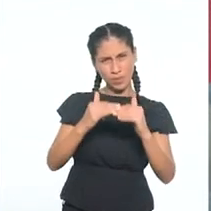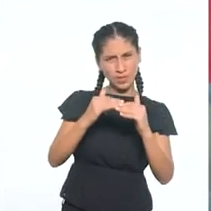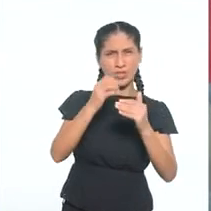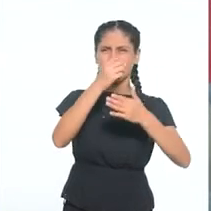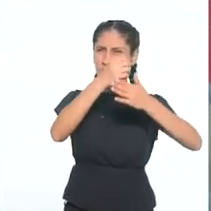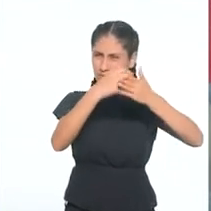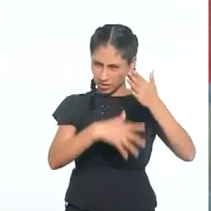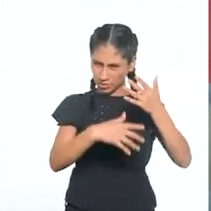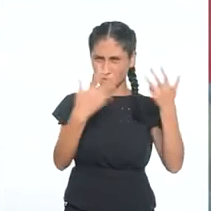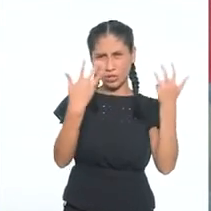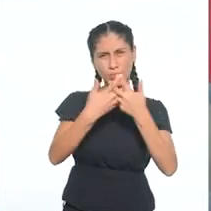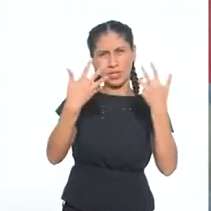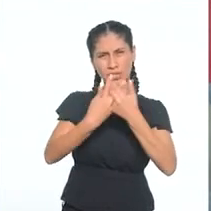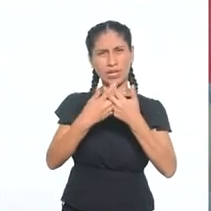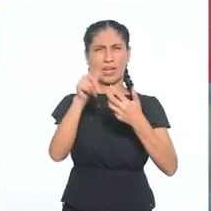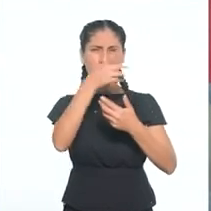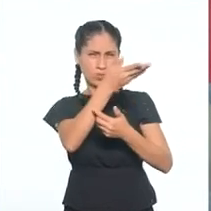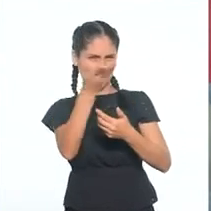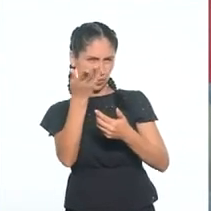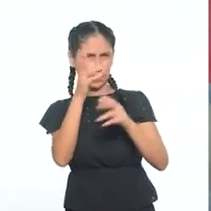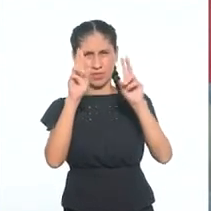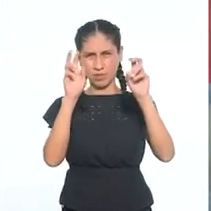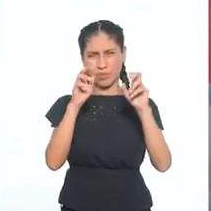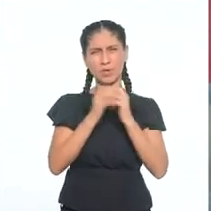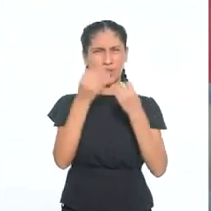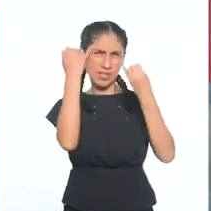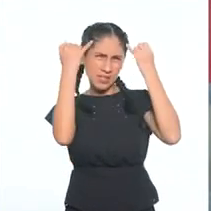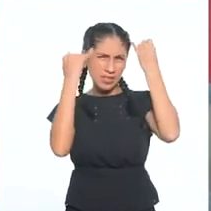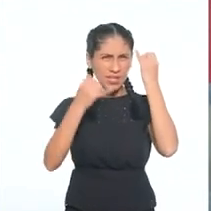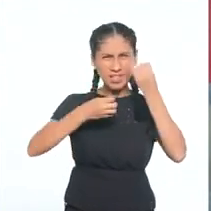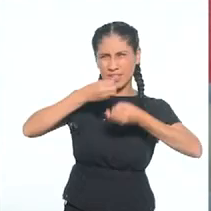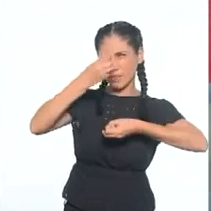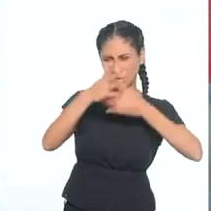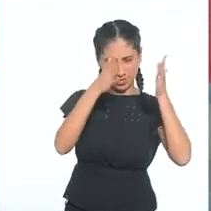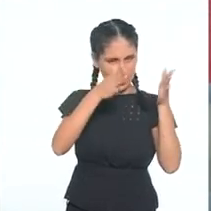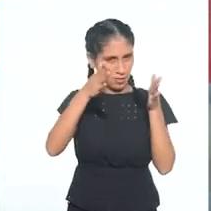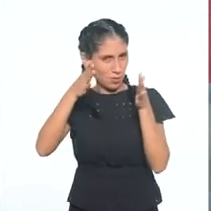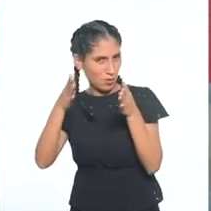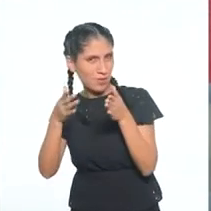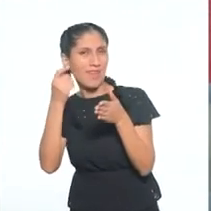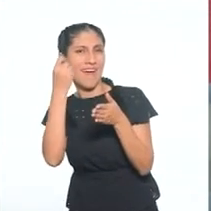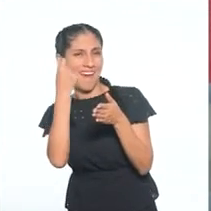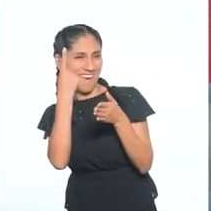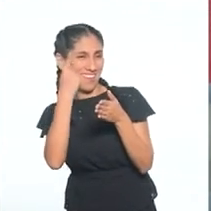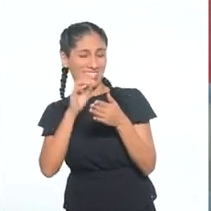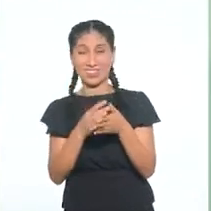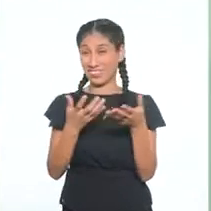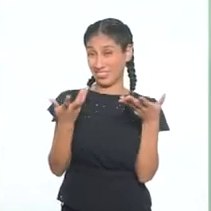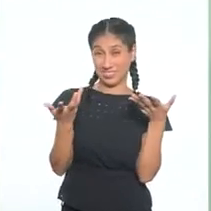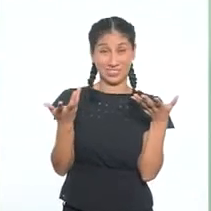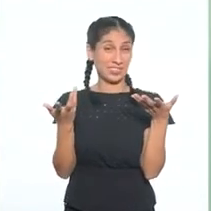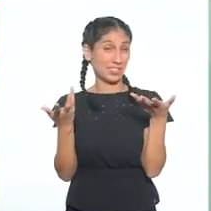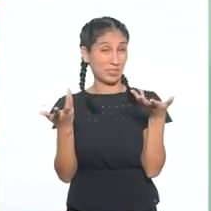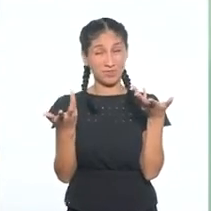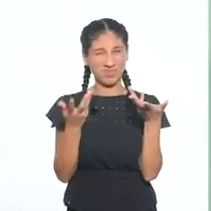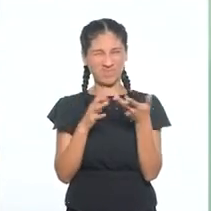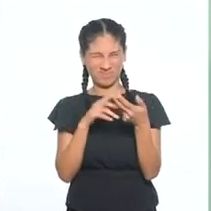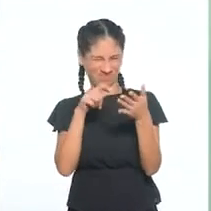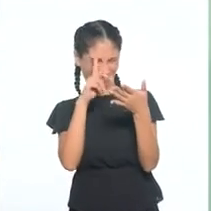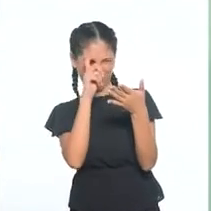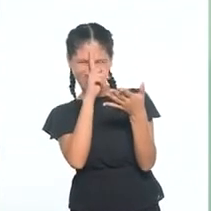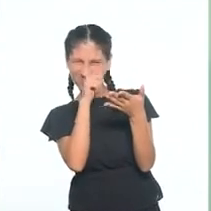apropiado a la situación comunicativa ideas expresadas en orden lógico hoy es que